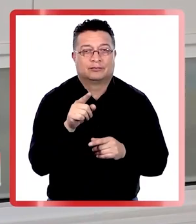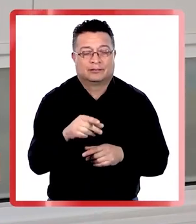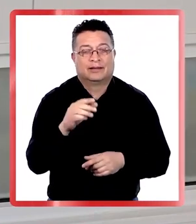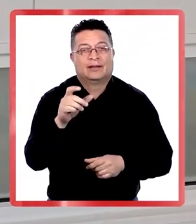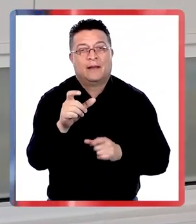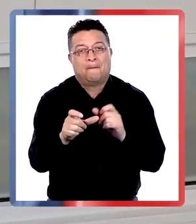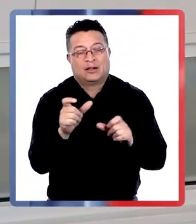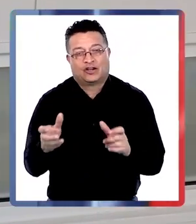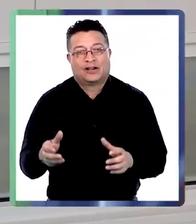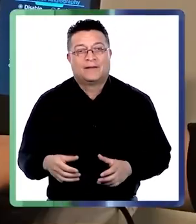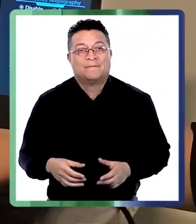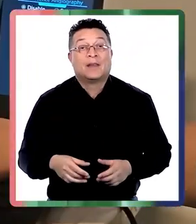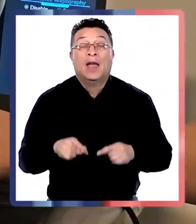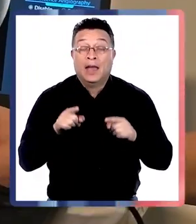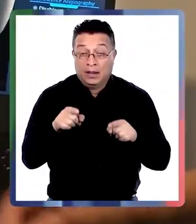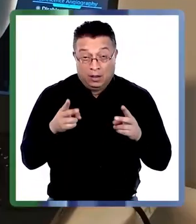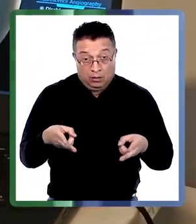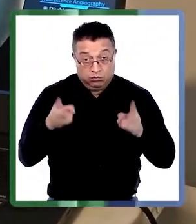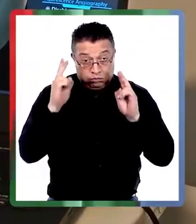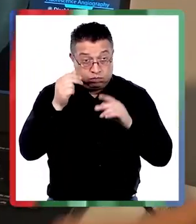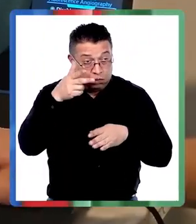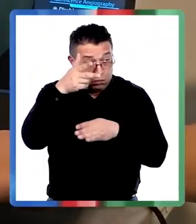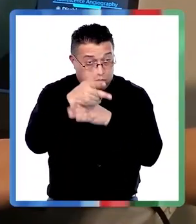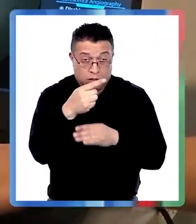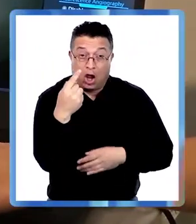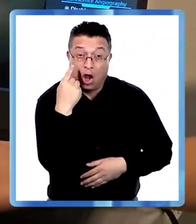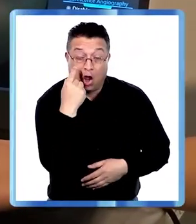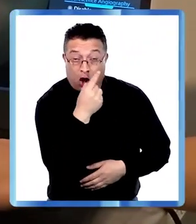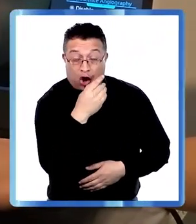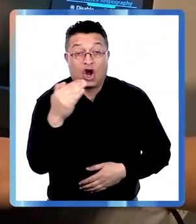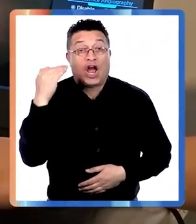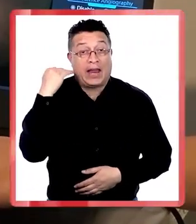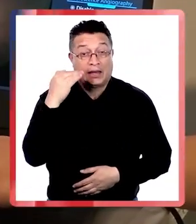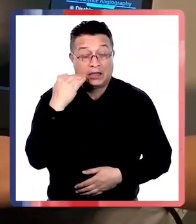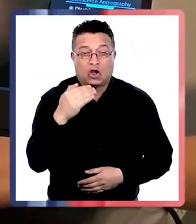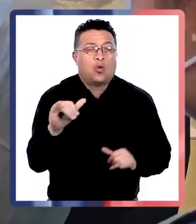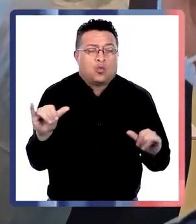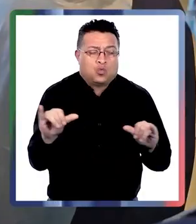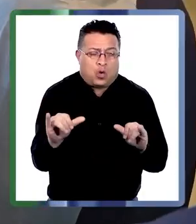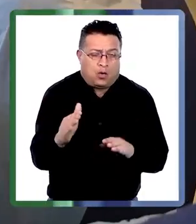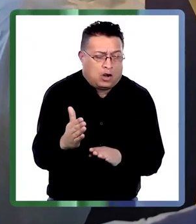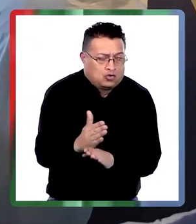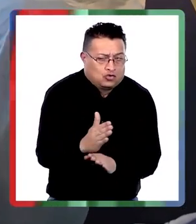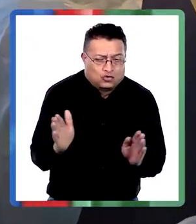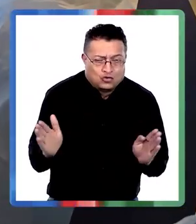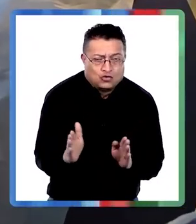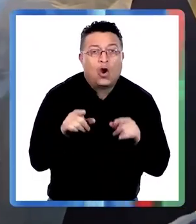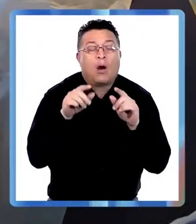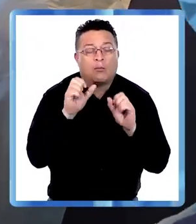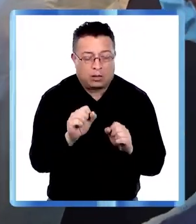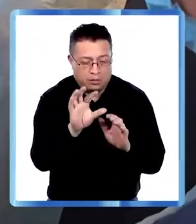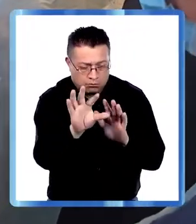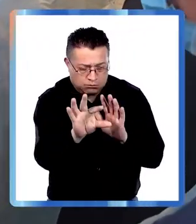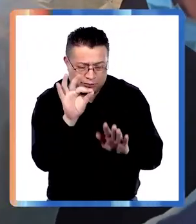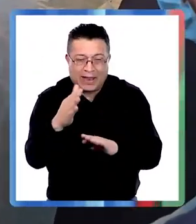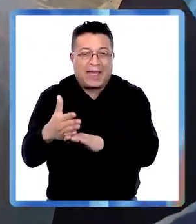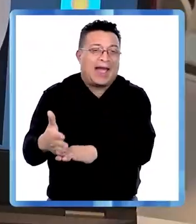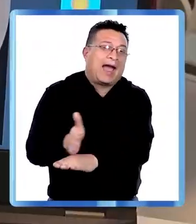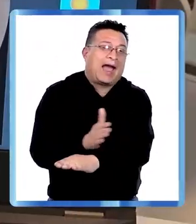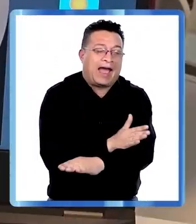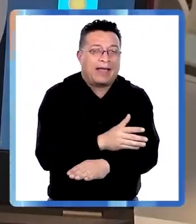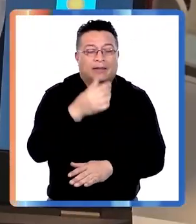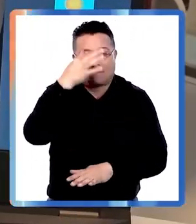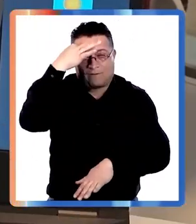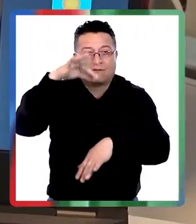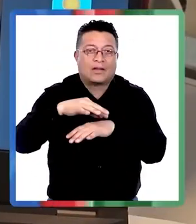le hace a los pacientes prematuros. Esto permitirá tomar imágenes de ojos en niños muy pequeñitos y poder diagnosticar de forma